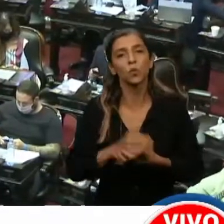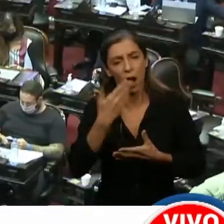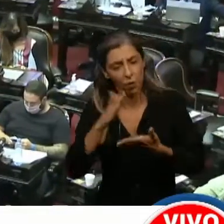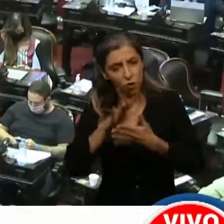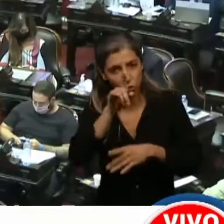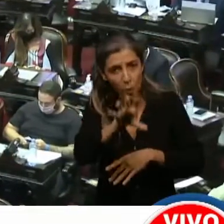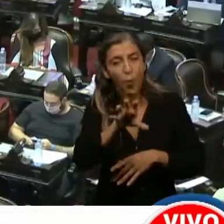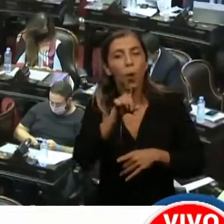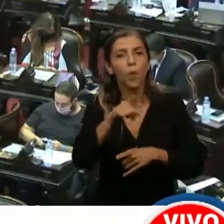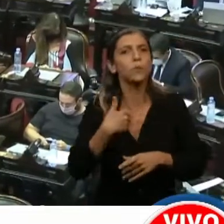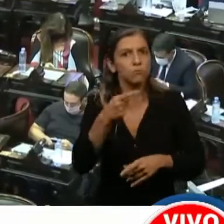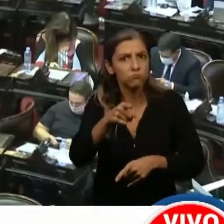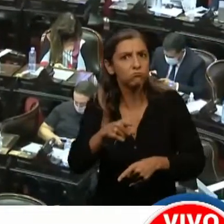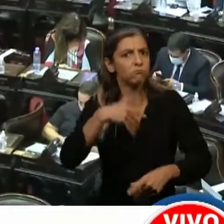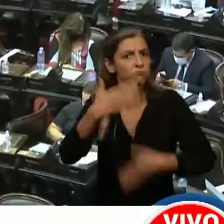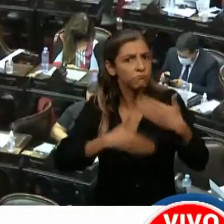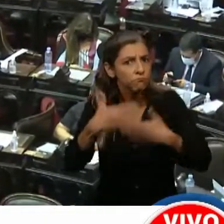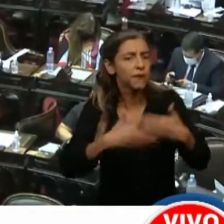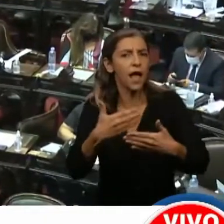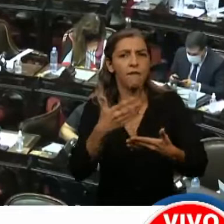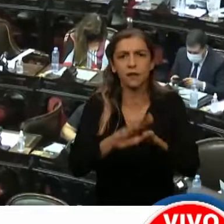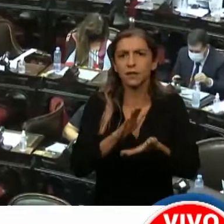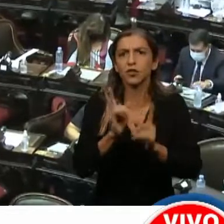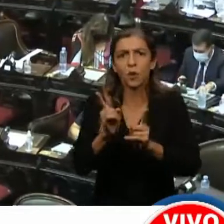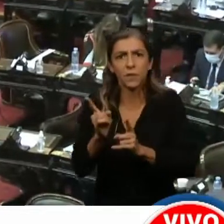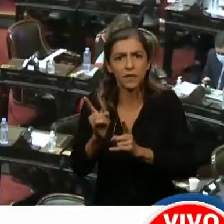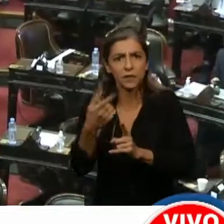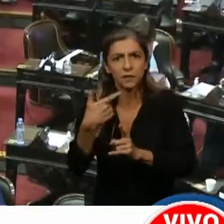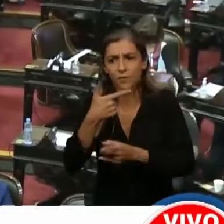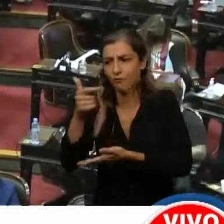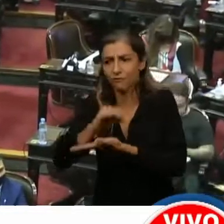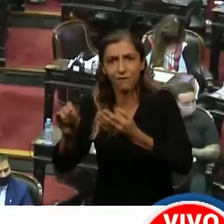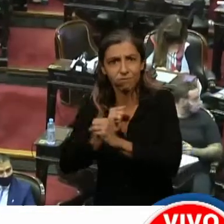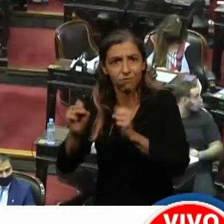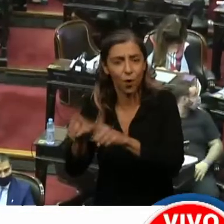al avance sin inconvenientes de esa media sanción.